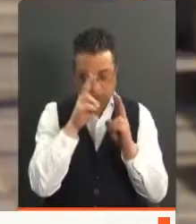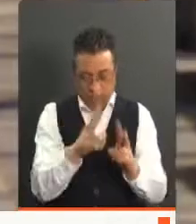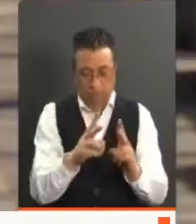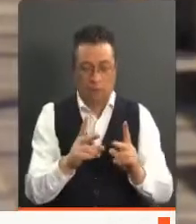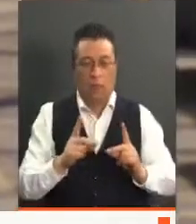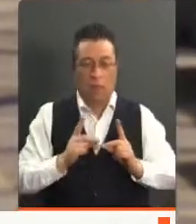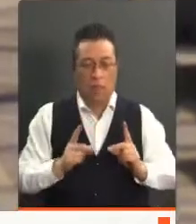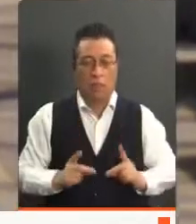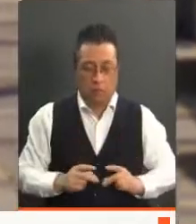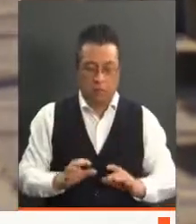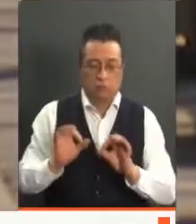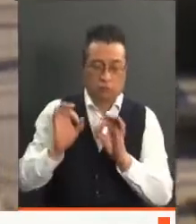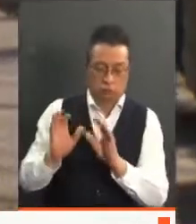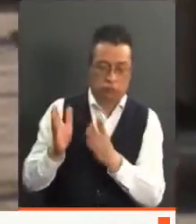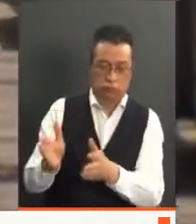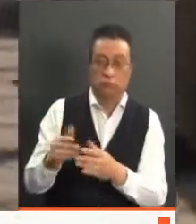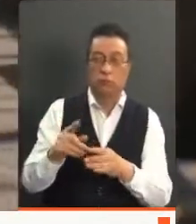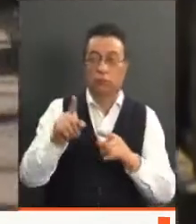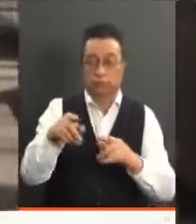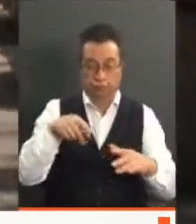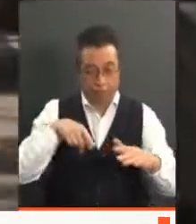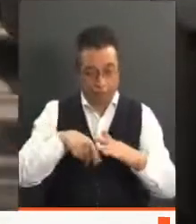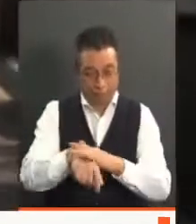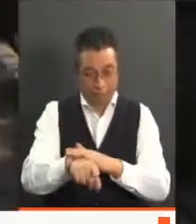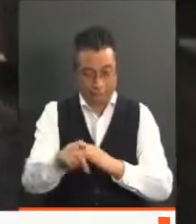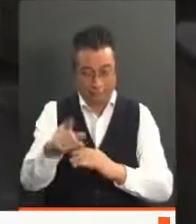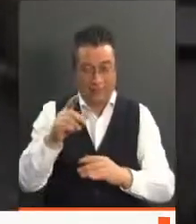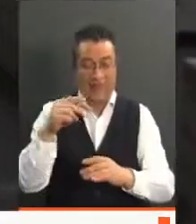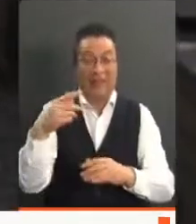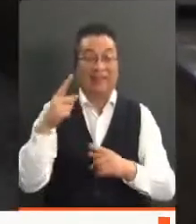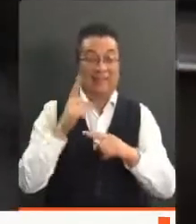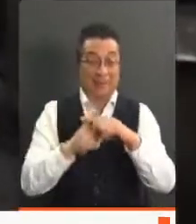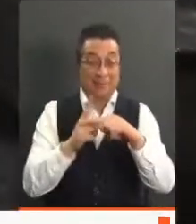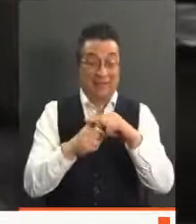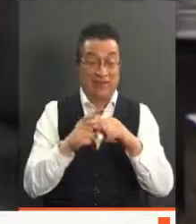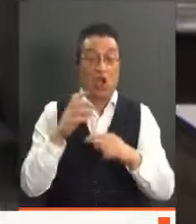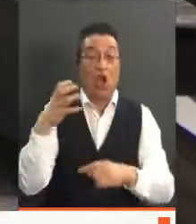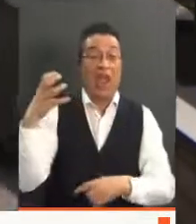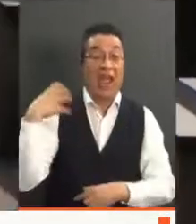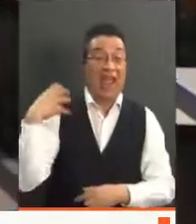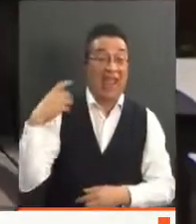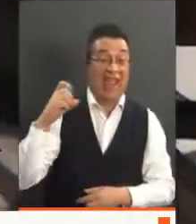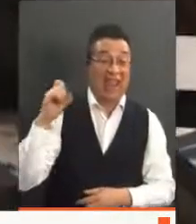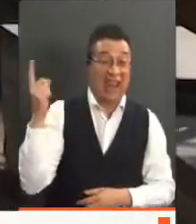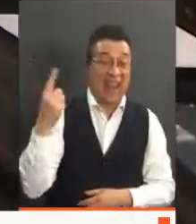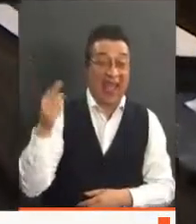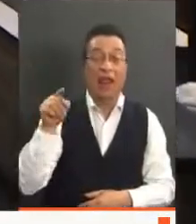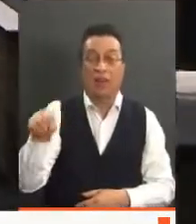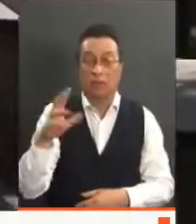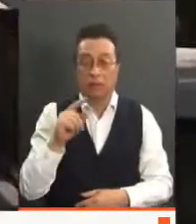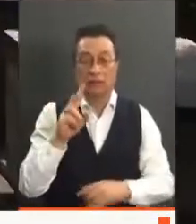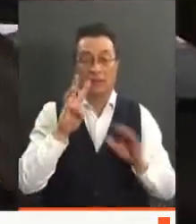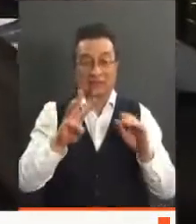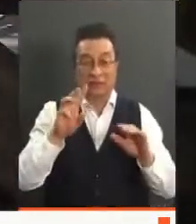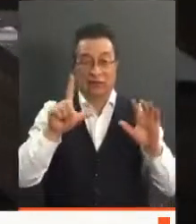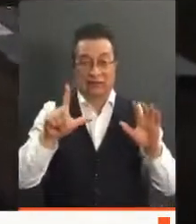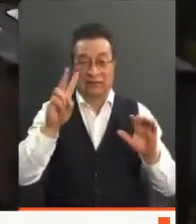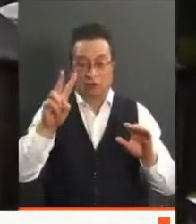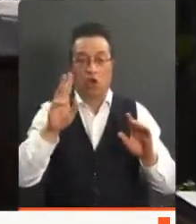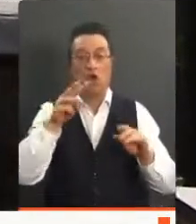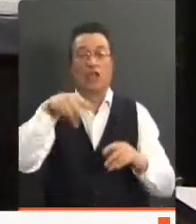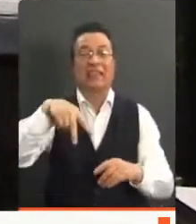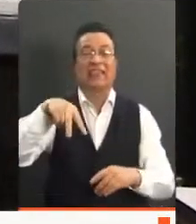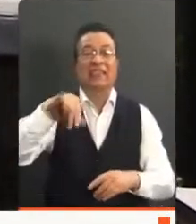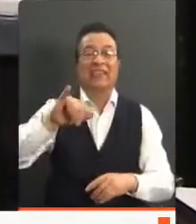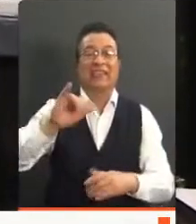dignificada. El mausoleo, ubicado al interior del Cementerio General en Recoleta, tiene 372 nichos. En agosto se realizará el